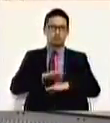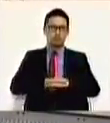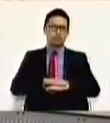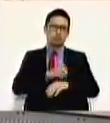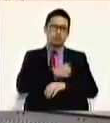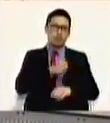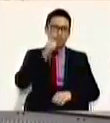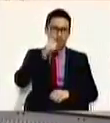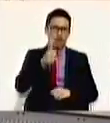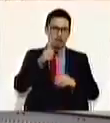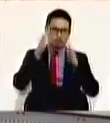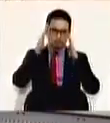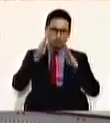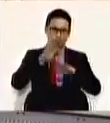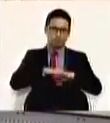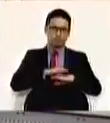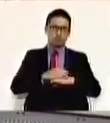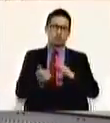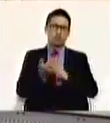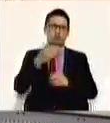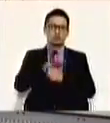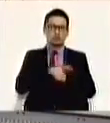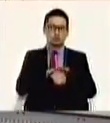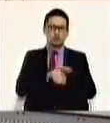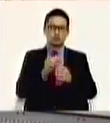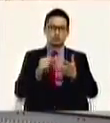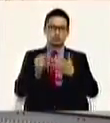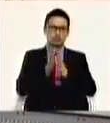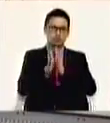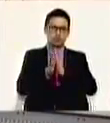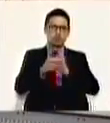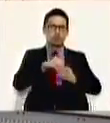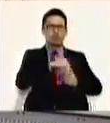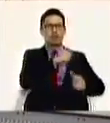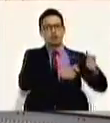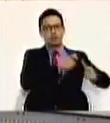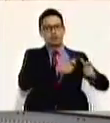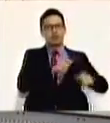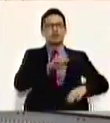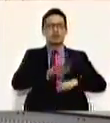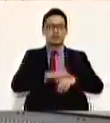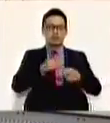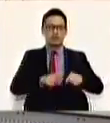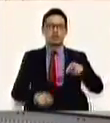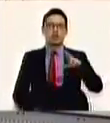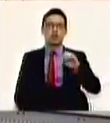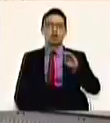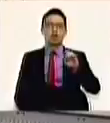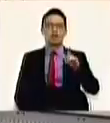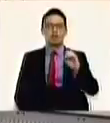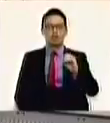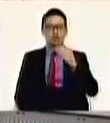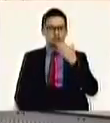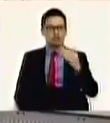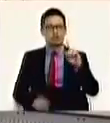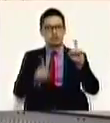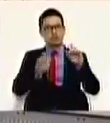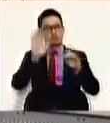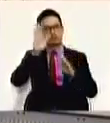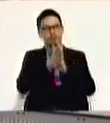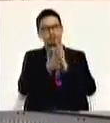para que mañana estemos muy atentos de los nuevos casos que vamos a desnudar en la Cámara. Agradecerle a Jorge Robledo la excelente intervención que ha hecho sobre este tema. Muchas